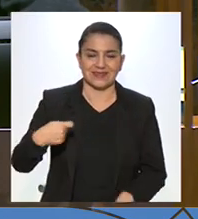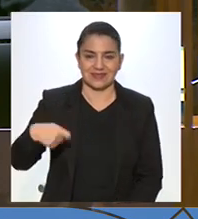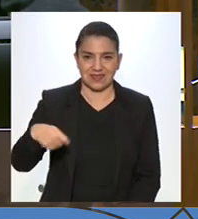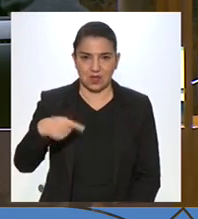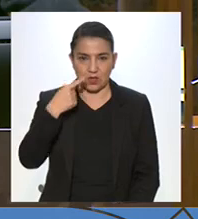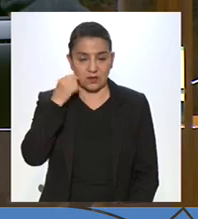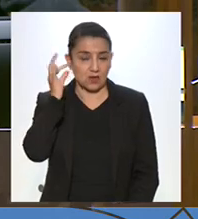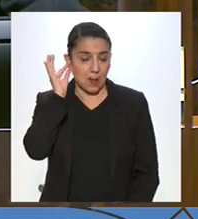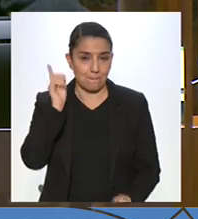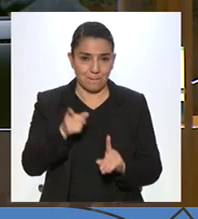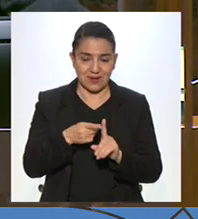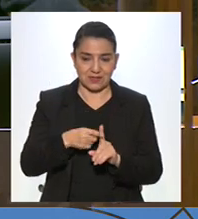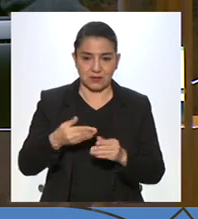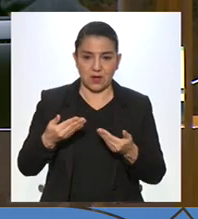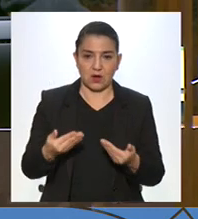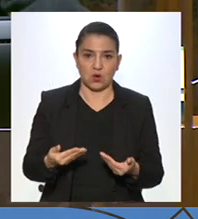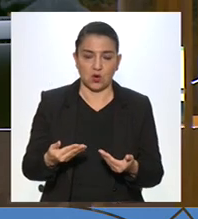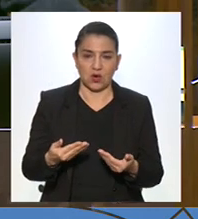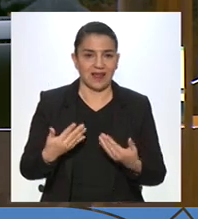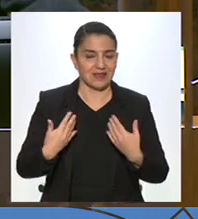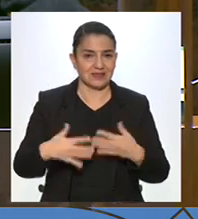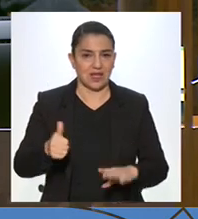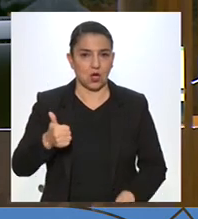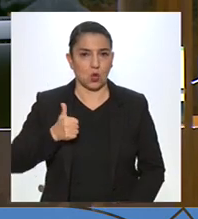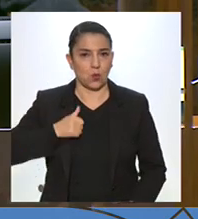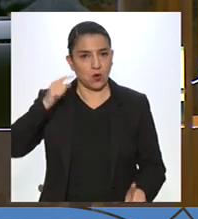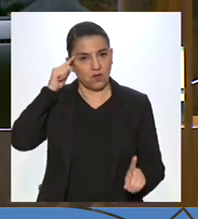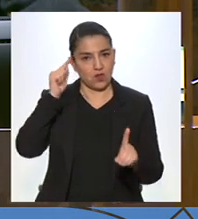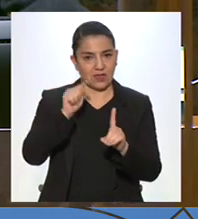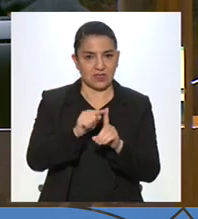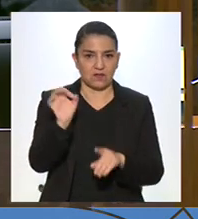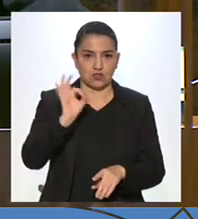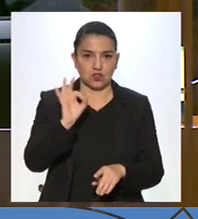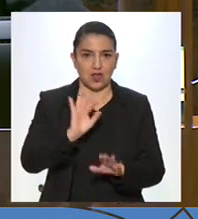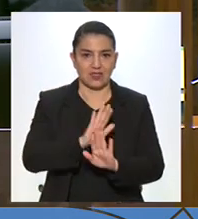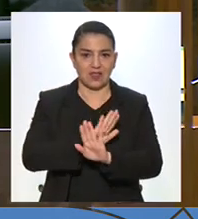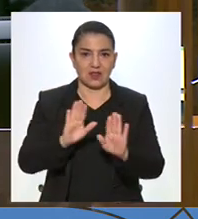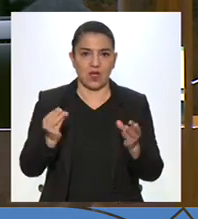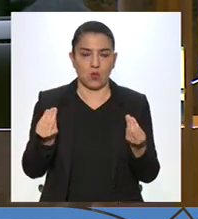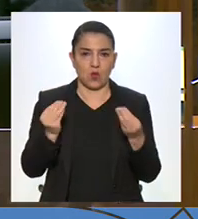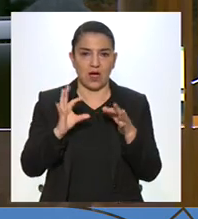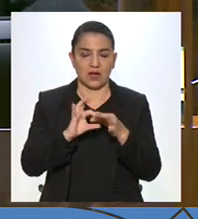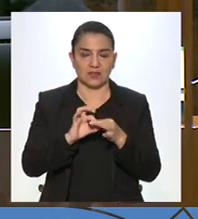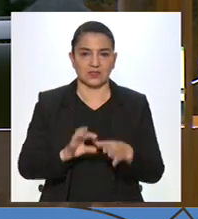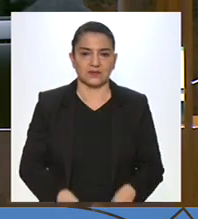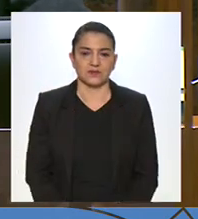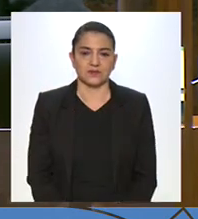senadoras presentes, y habiéndose cumplido el objeto de la sesión, esta se levanta. Muchas gracias.